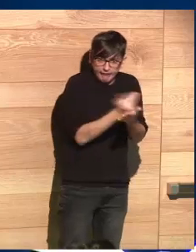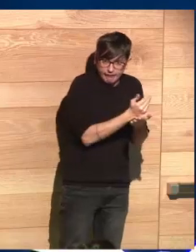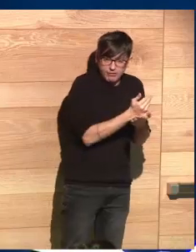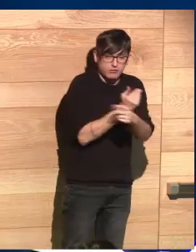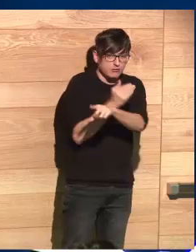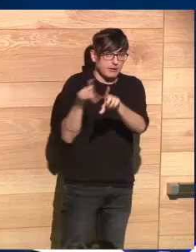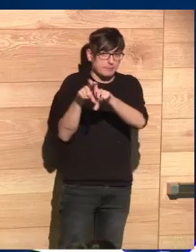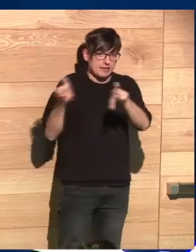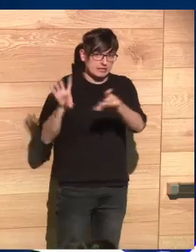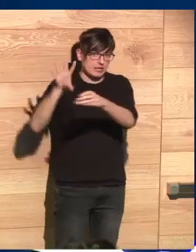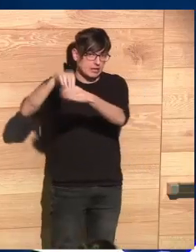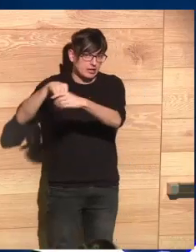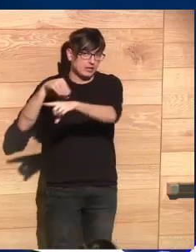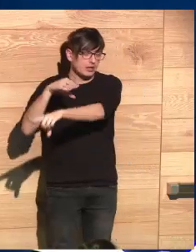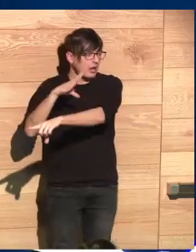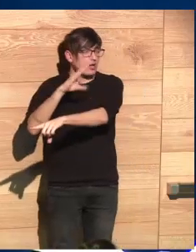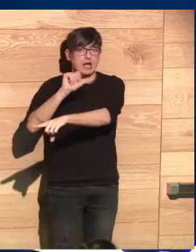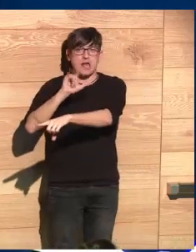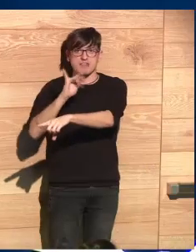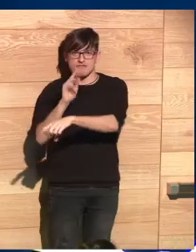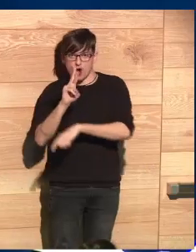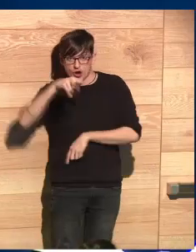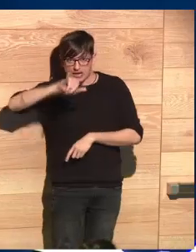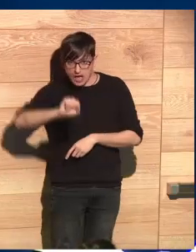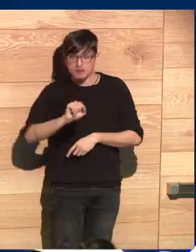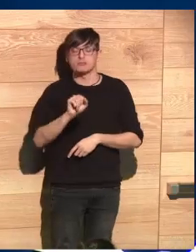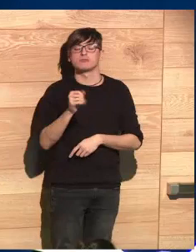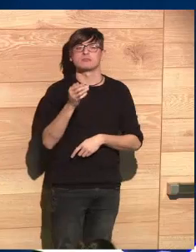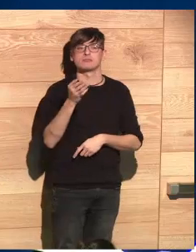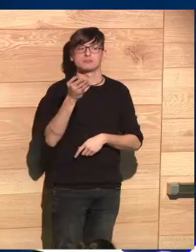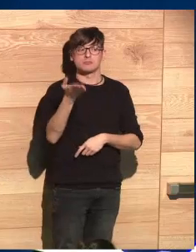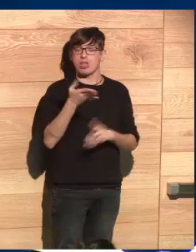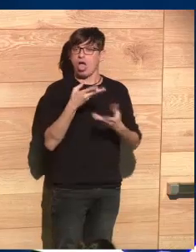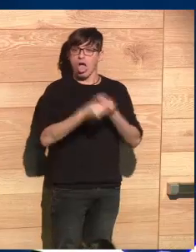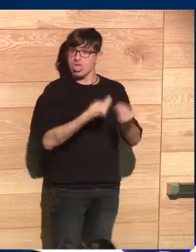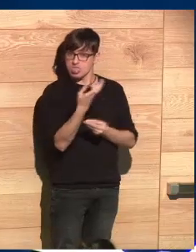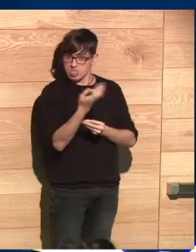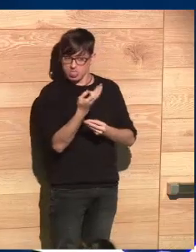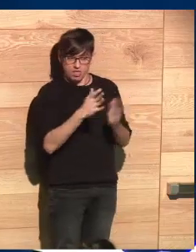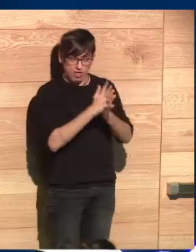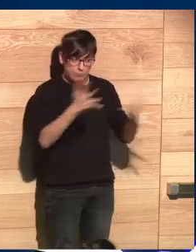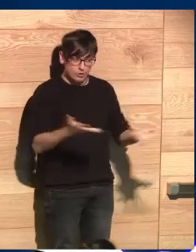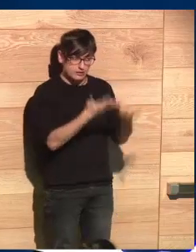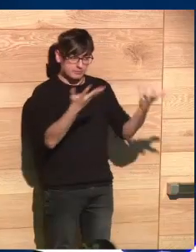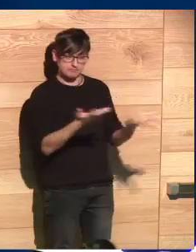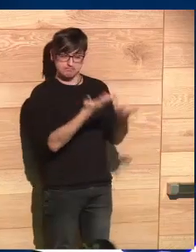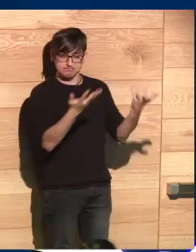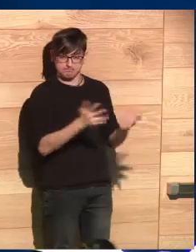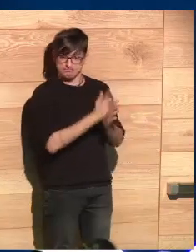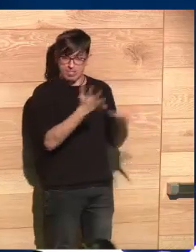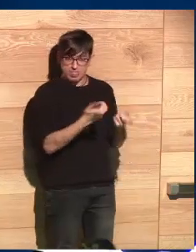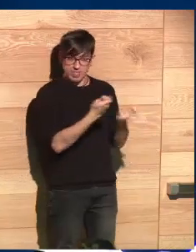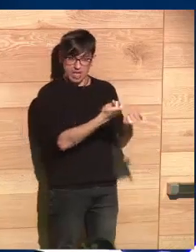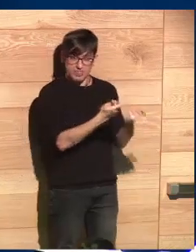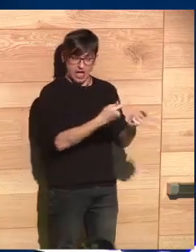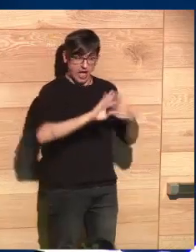California. Pero entonces que lo que tenían que hacer era pues motivarlos con otro tipo de incentivos hasta que llegaban a